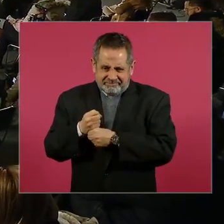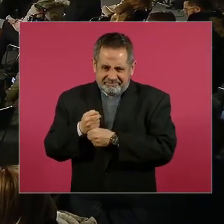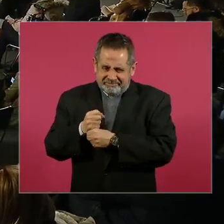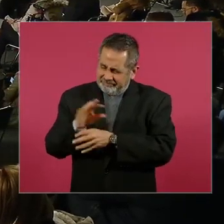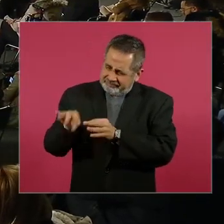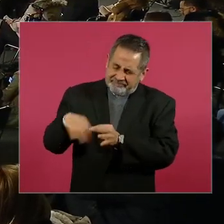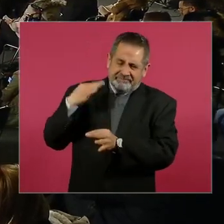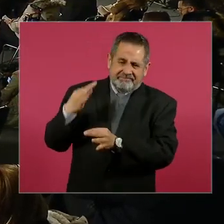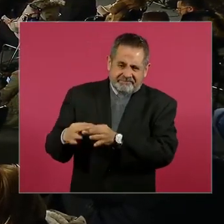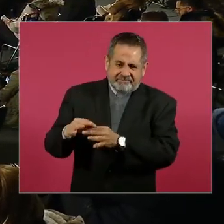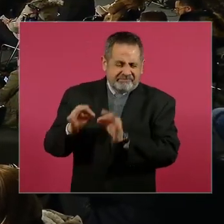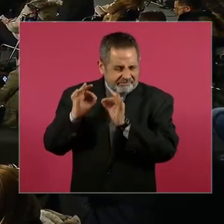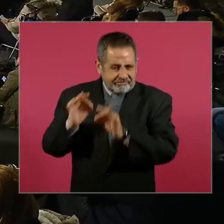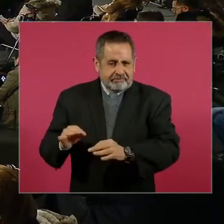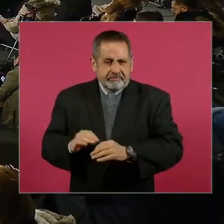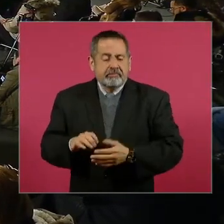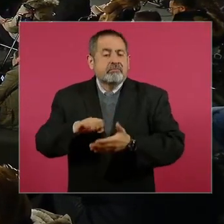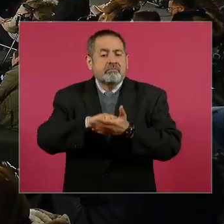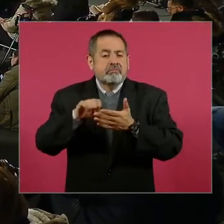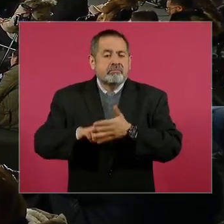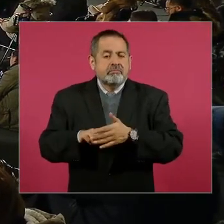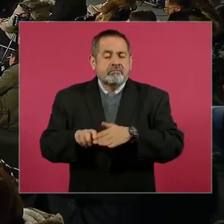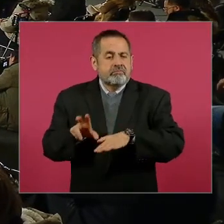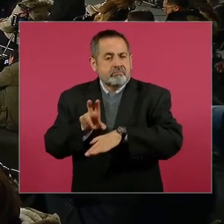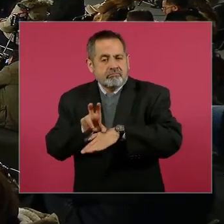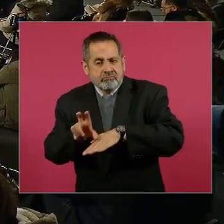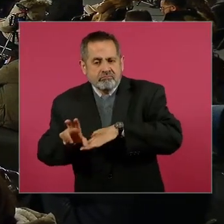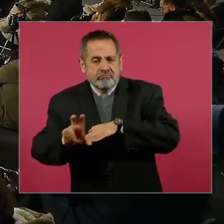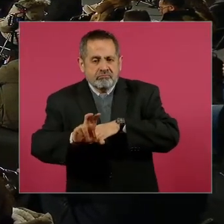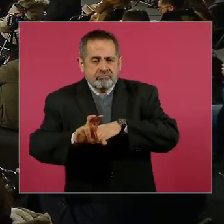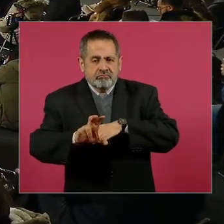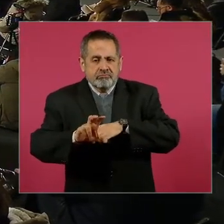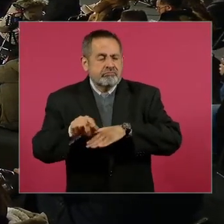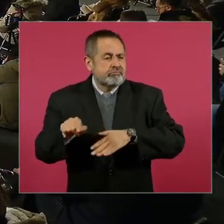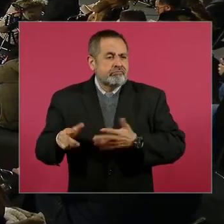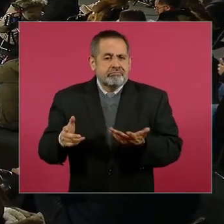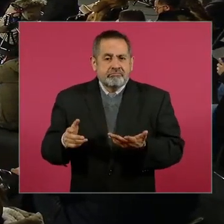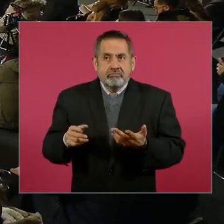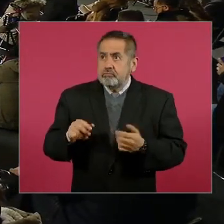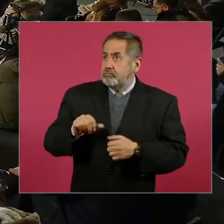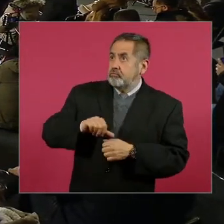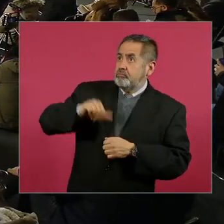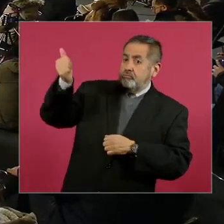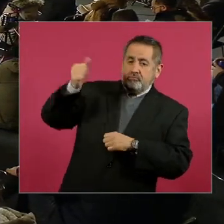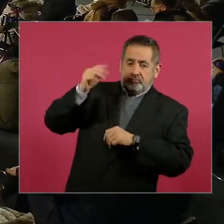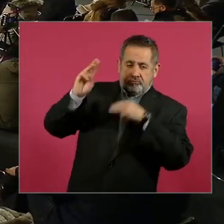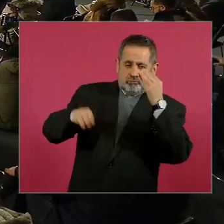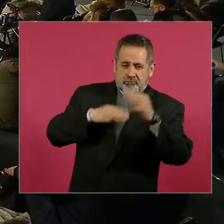Un tren como el Maya, en cualquier lugar del mundo,